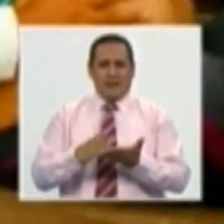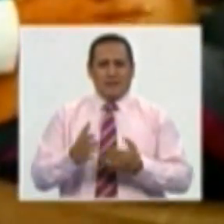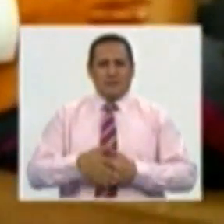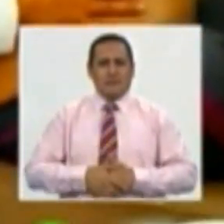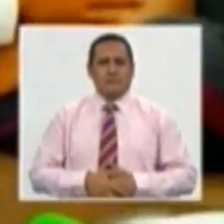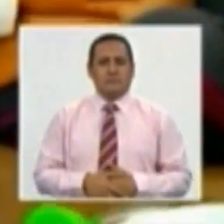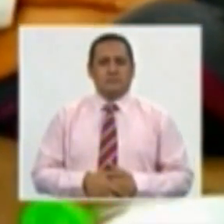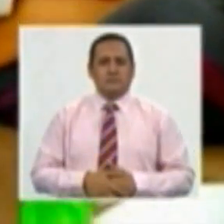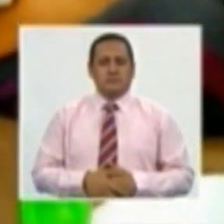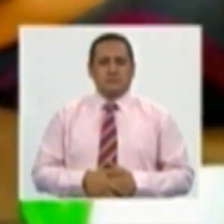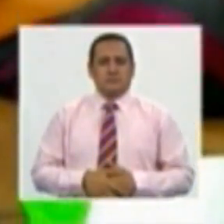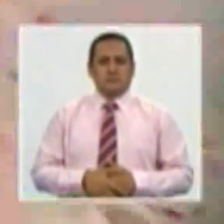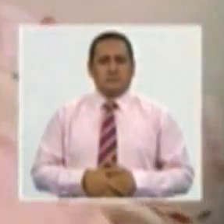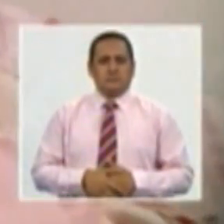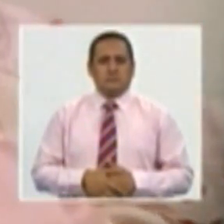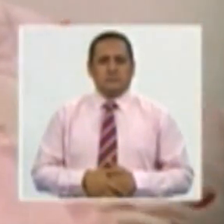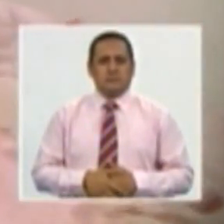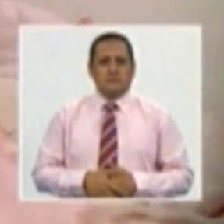demanda.